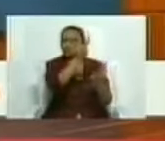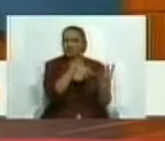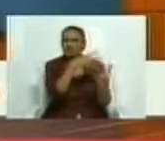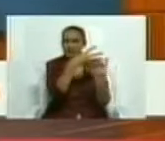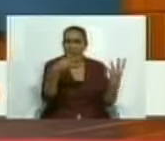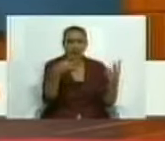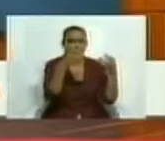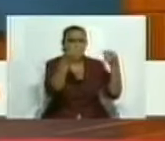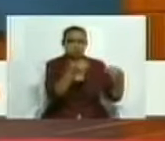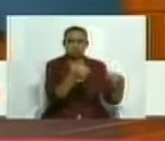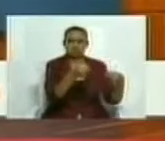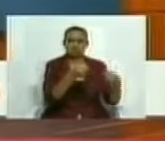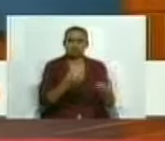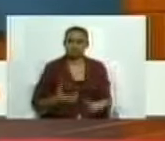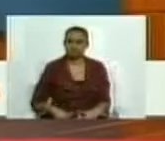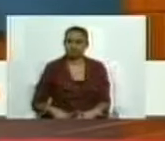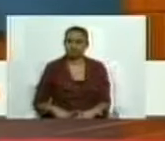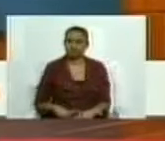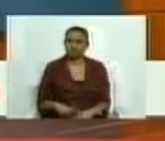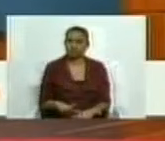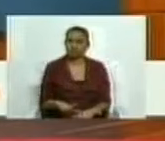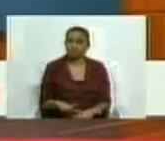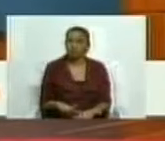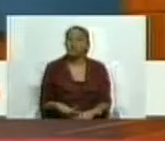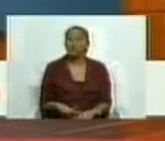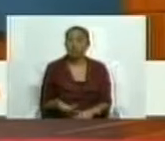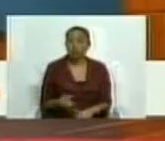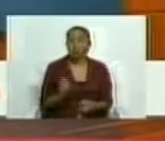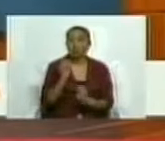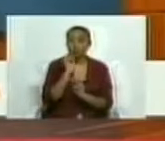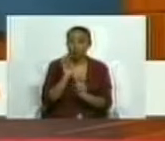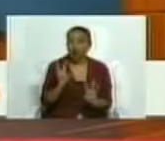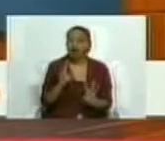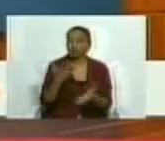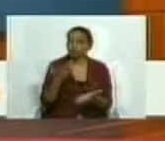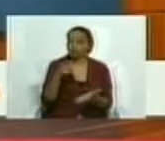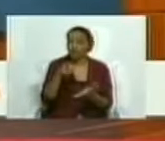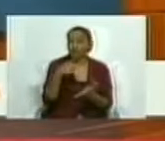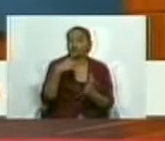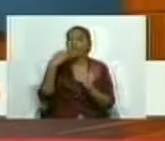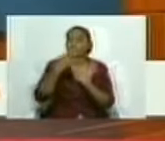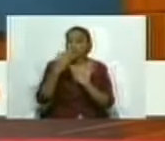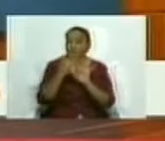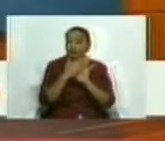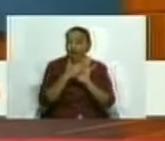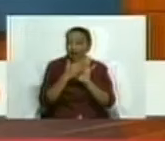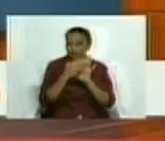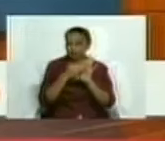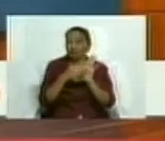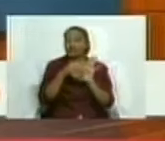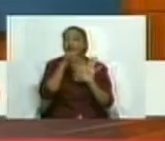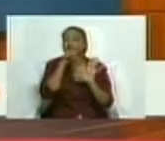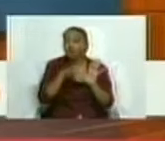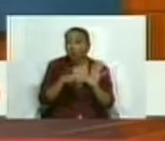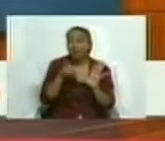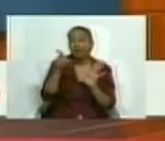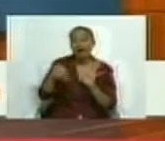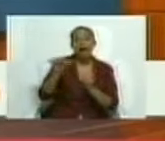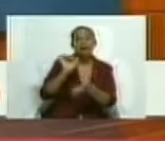Ah Es decir es una lucha sin cuartel contra esta banda criminal de los cuales